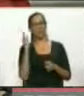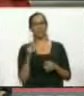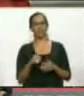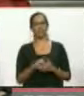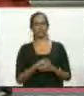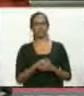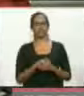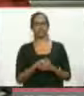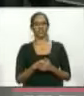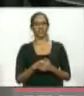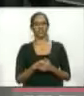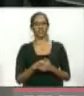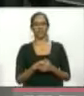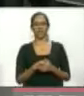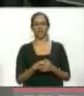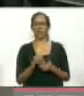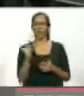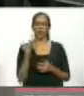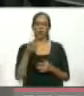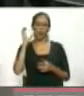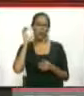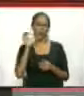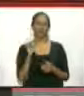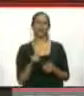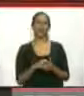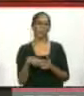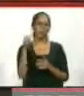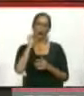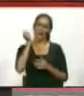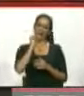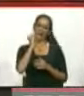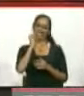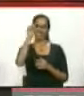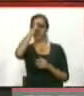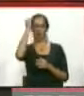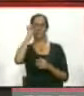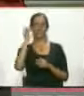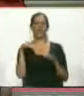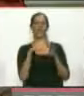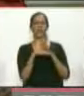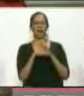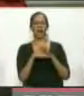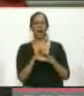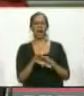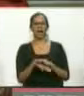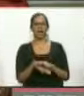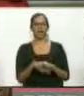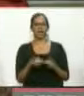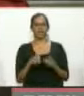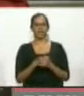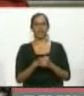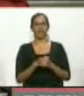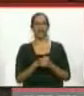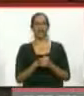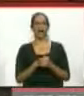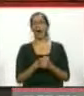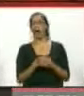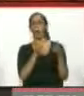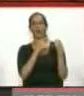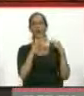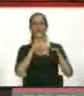esencia todo el martes y sin necesidad pasa por asume que todo es culpa